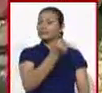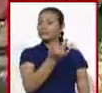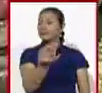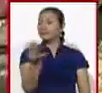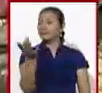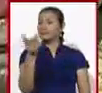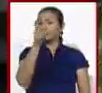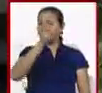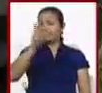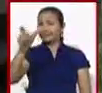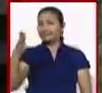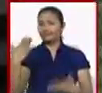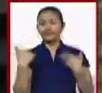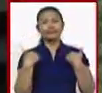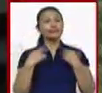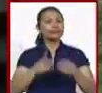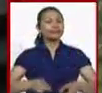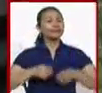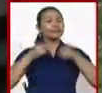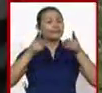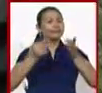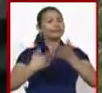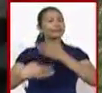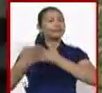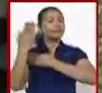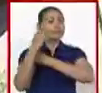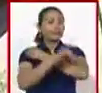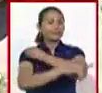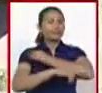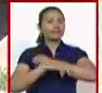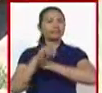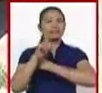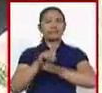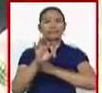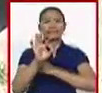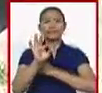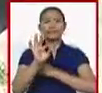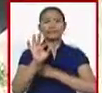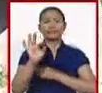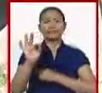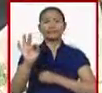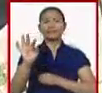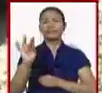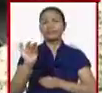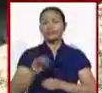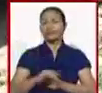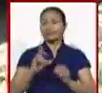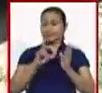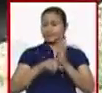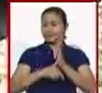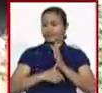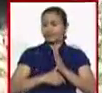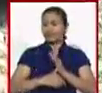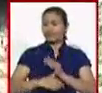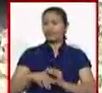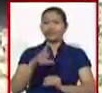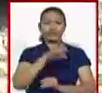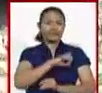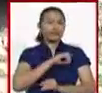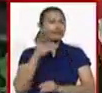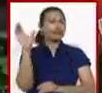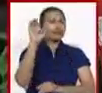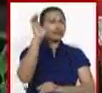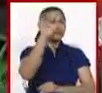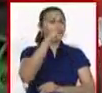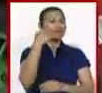Algunos de los vehículos recuperados tendrían denuncia de haber sido robados en la gestión del año 1998. Luego de varios operativos, DIPROVE logró dar